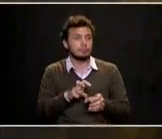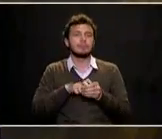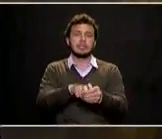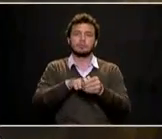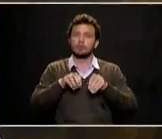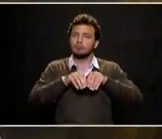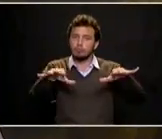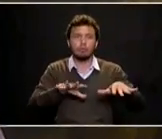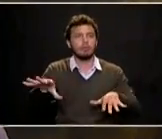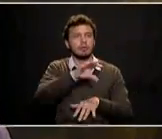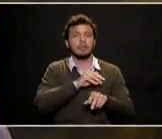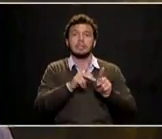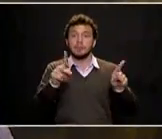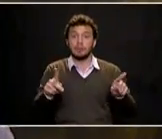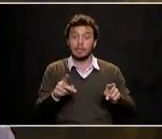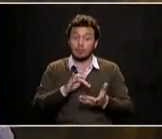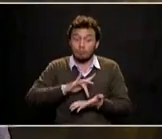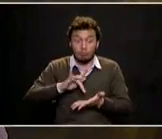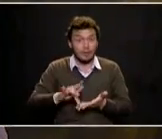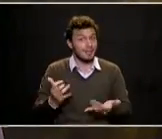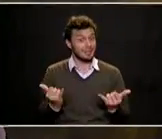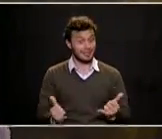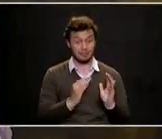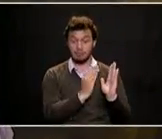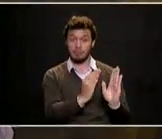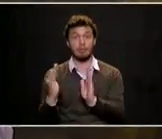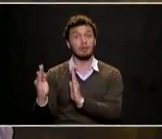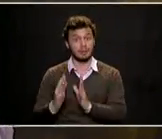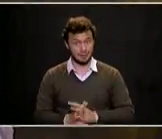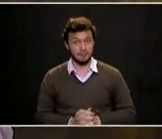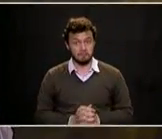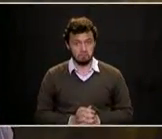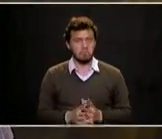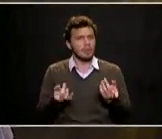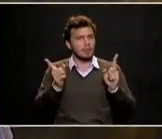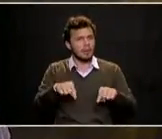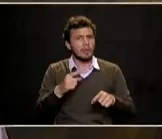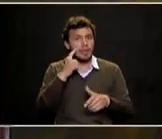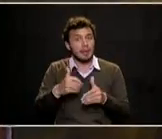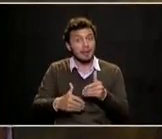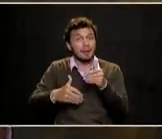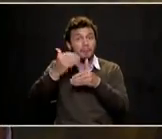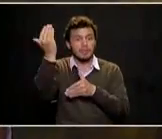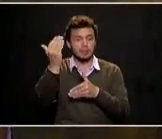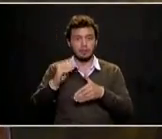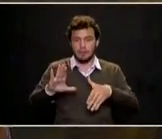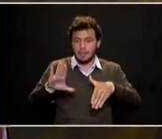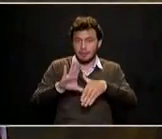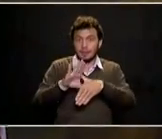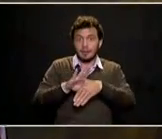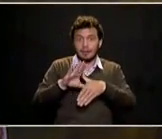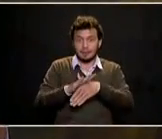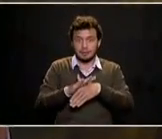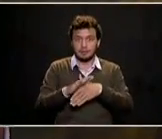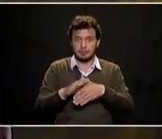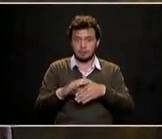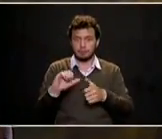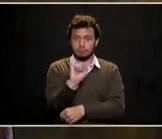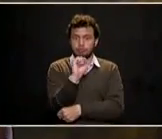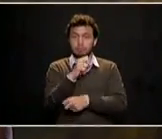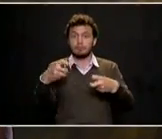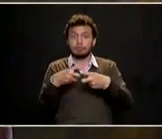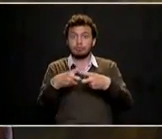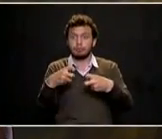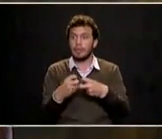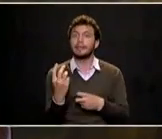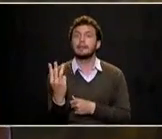ya organizarlo. Y también ya empezaron a llegar los taxis eléctricos a la ciudad. Ya hay 3, en noviembre